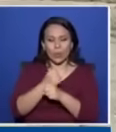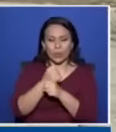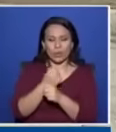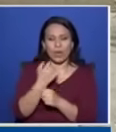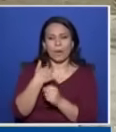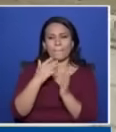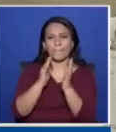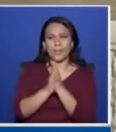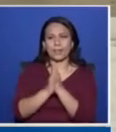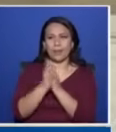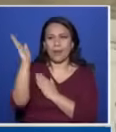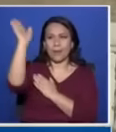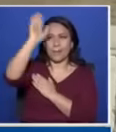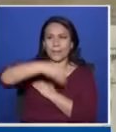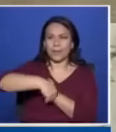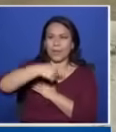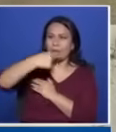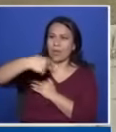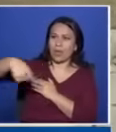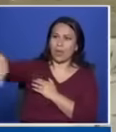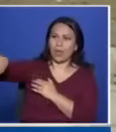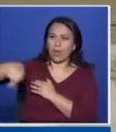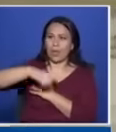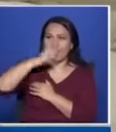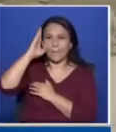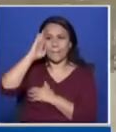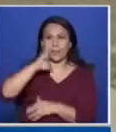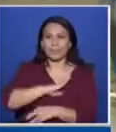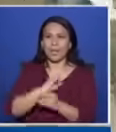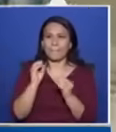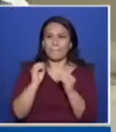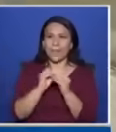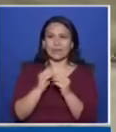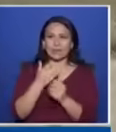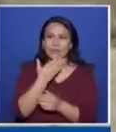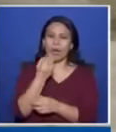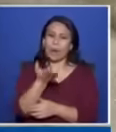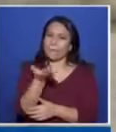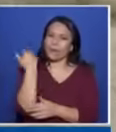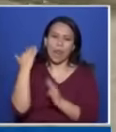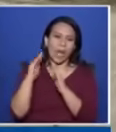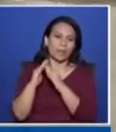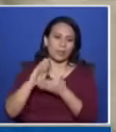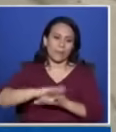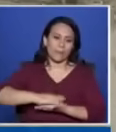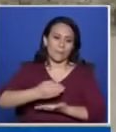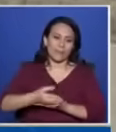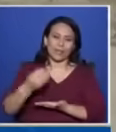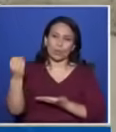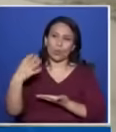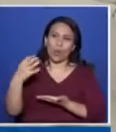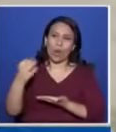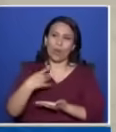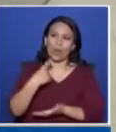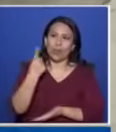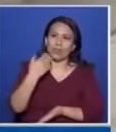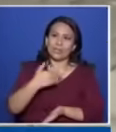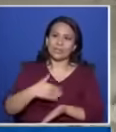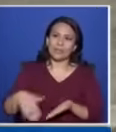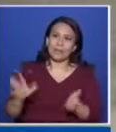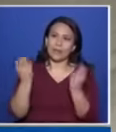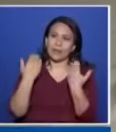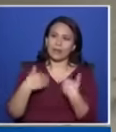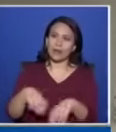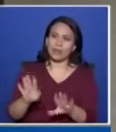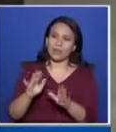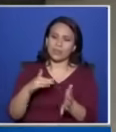las autoridades que nos manden resguardo policial o en la medida de lo posible que nos manden a virtual. Estamos a semana y media de terminar las